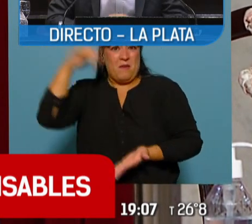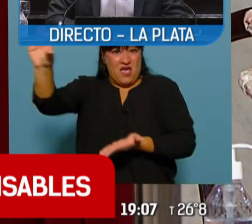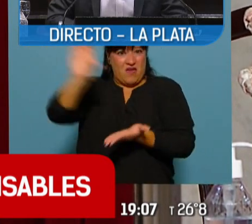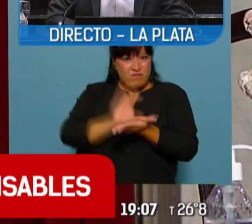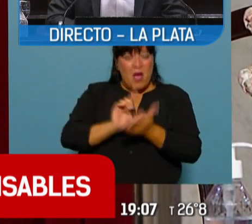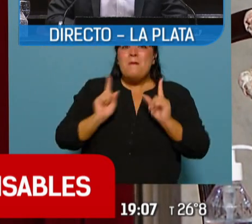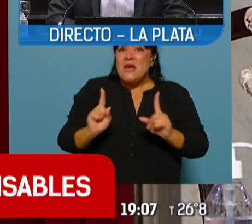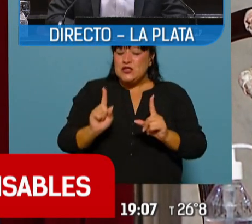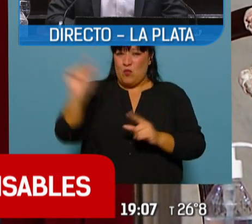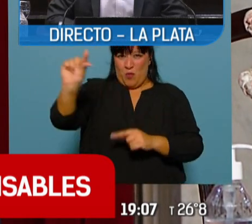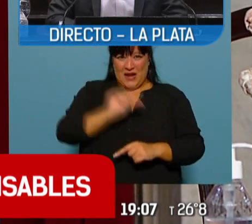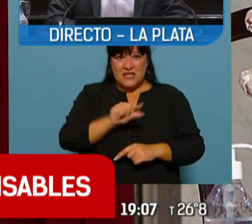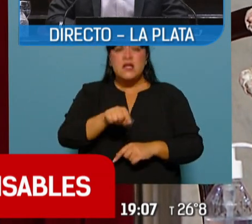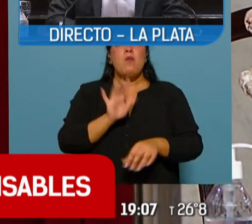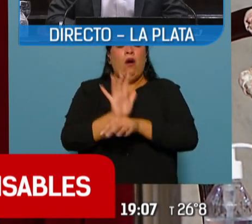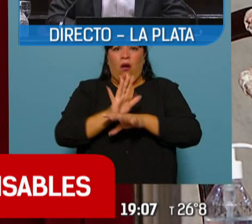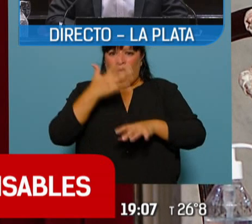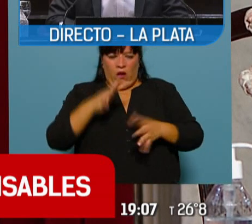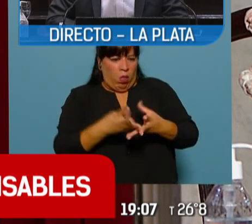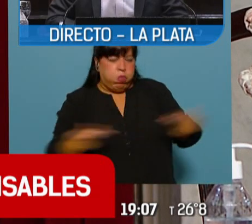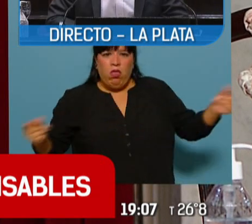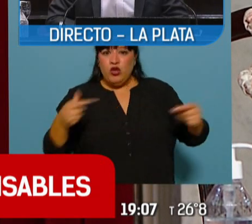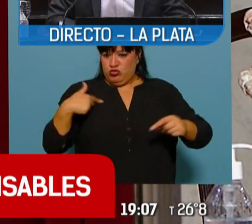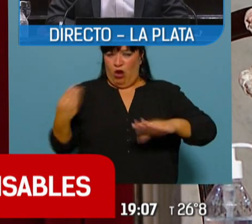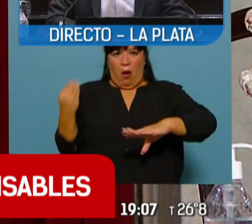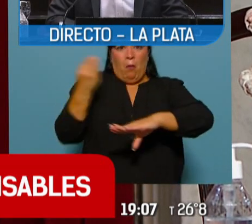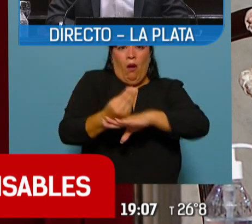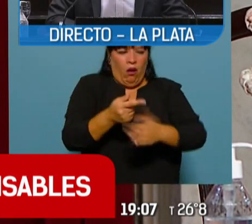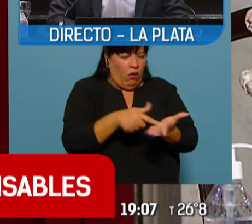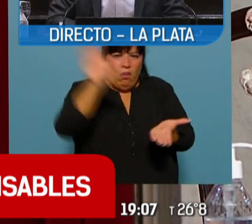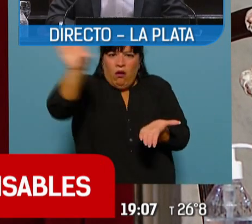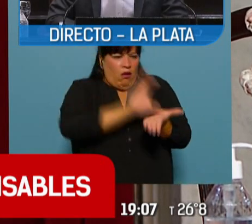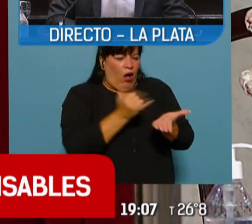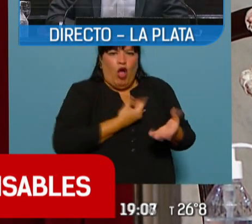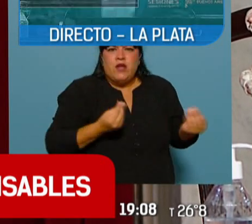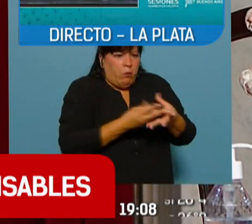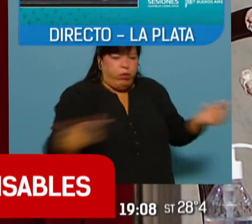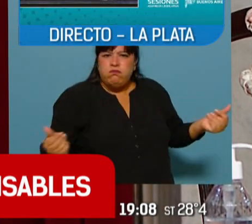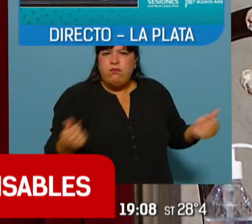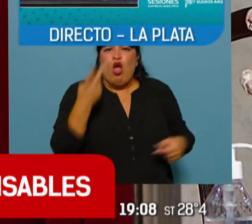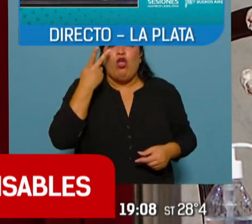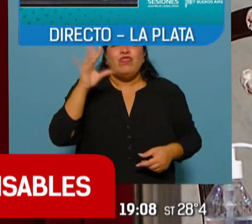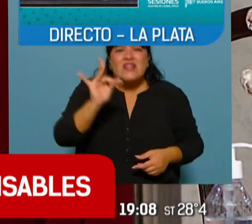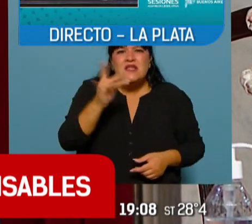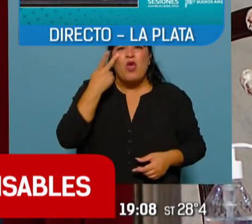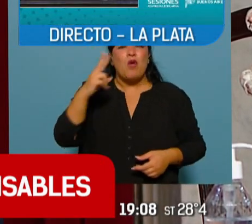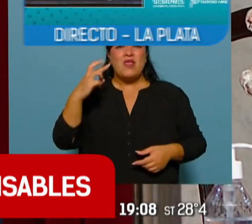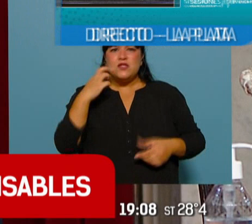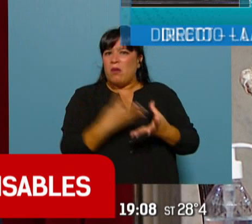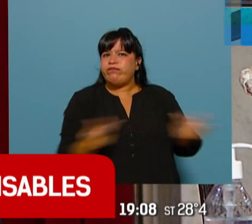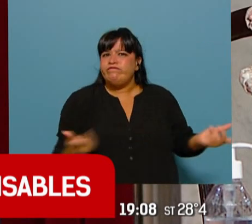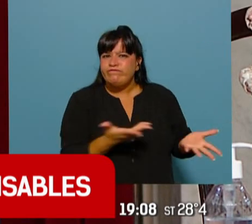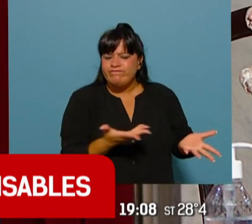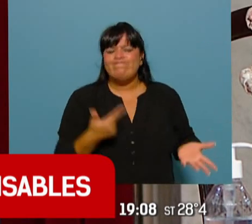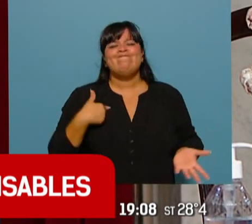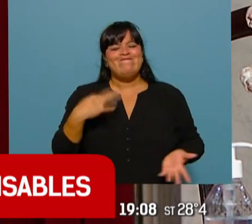parte de ese préstamo, se esfumaron antes que asumiéramos nuestras funciones en diciembre de 2019.